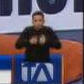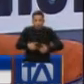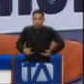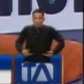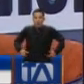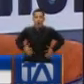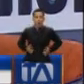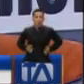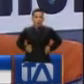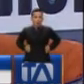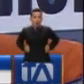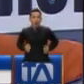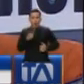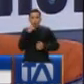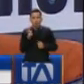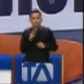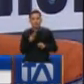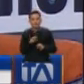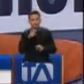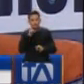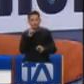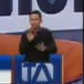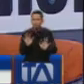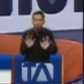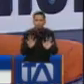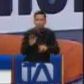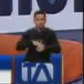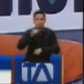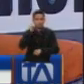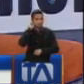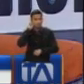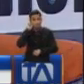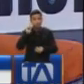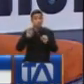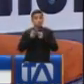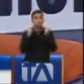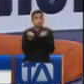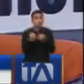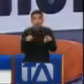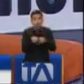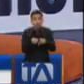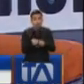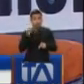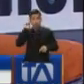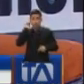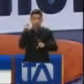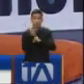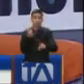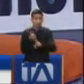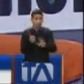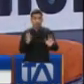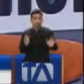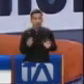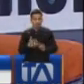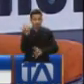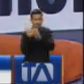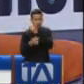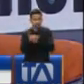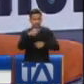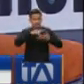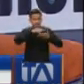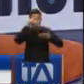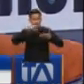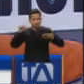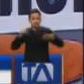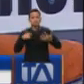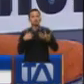si provocamos, es simplemente que tenemos que reconocer que como sociedad vivimos en una sociedad que es violenta con sus mujeres. Ustedes al inicio daban una estadística